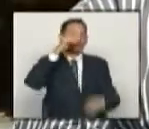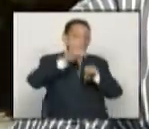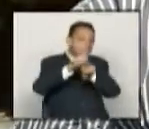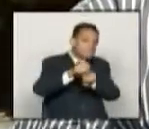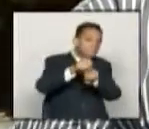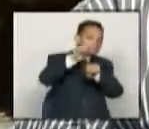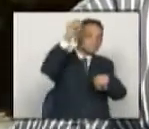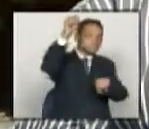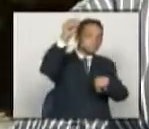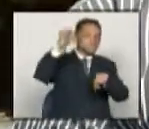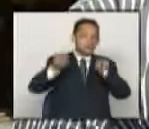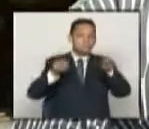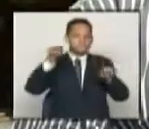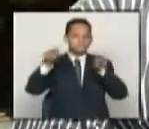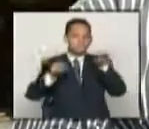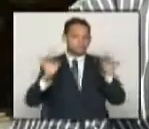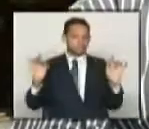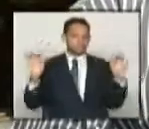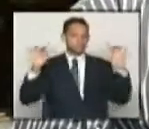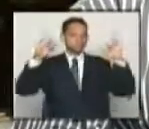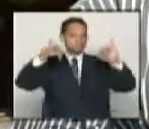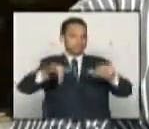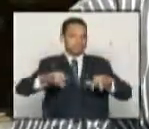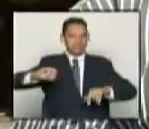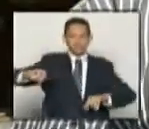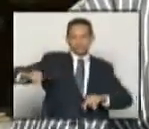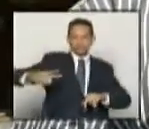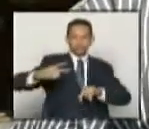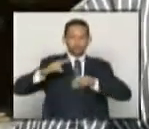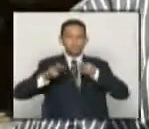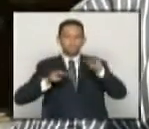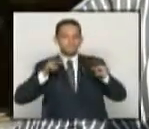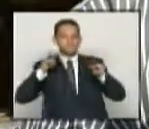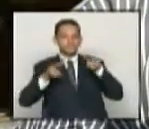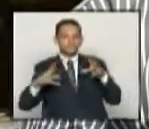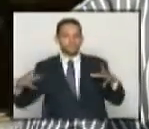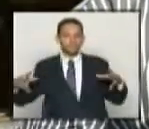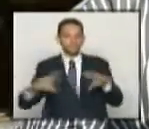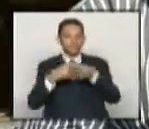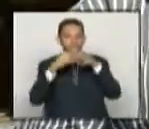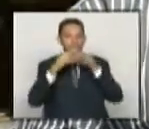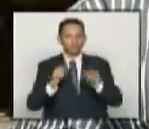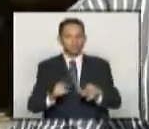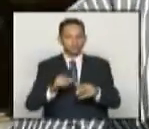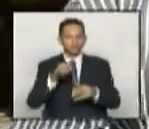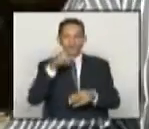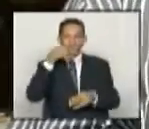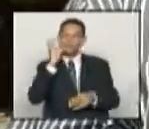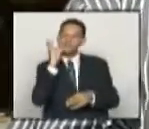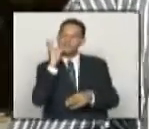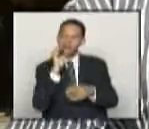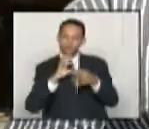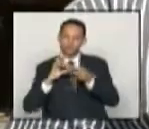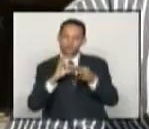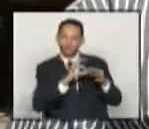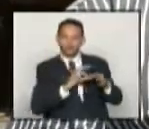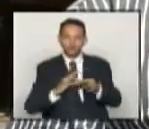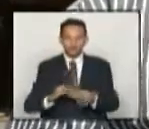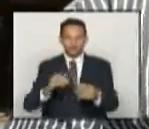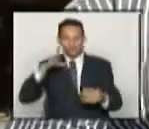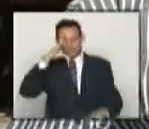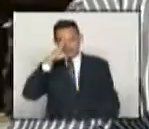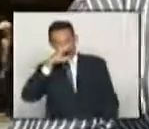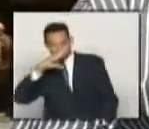que el agroturismo va a jalonar el segundo destino turístico en Colombia, es el eje cafetero. Hoy a expensas más del Quindío,